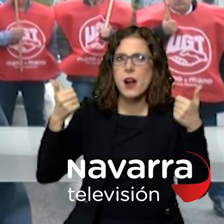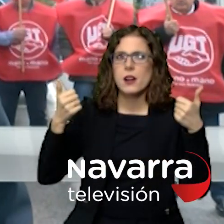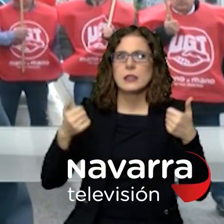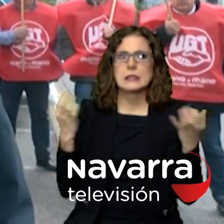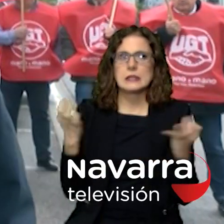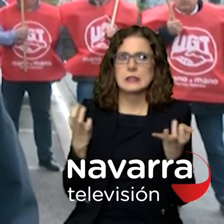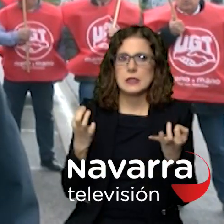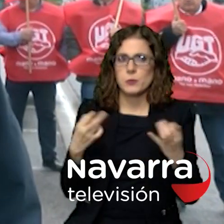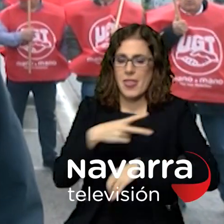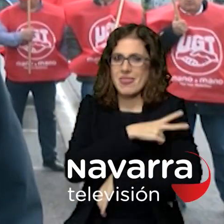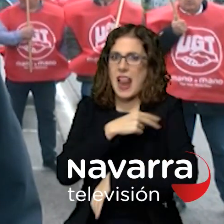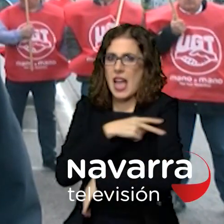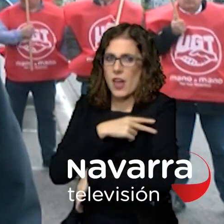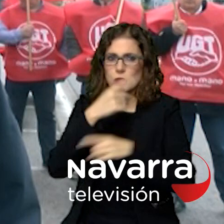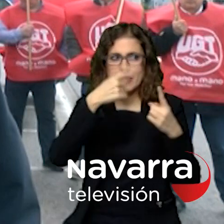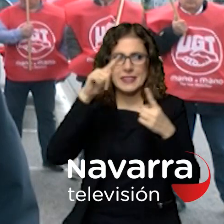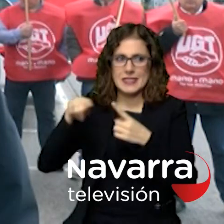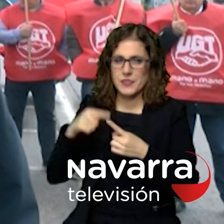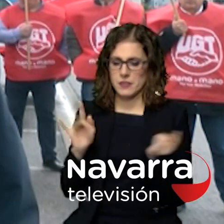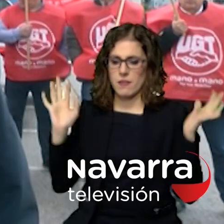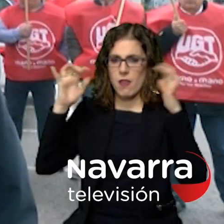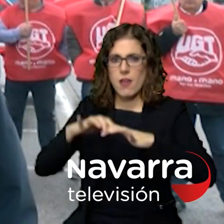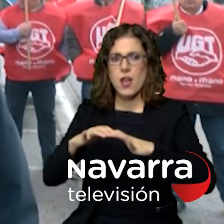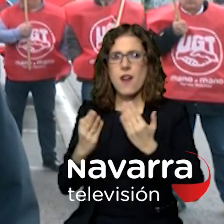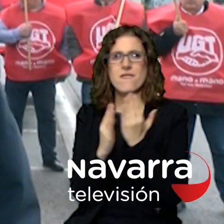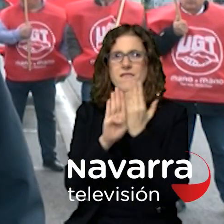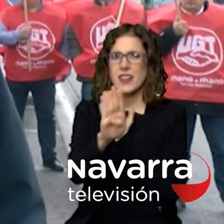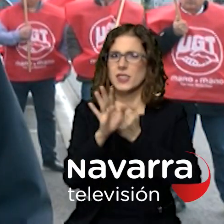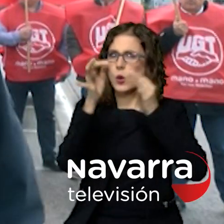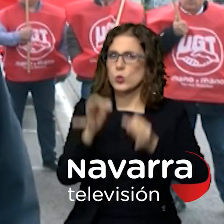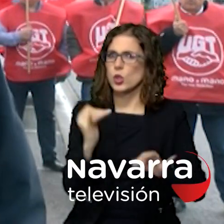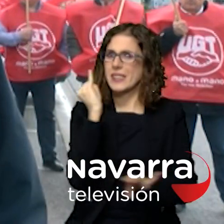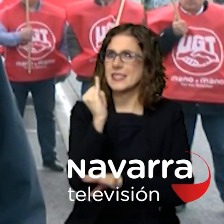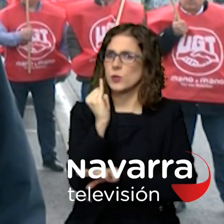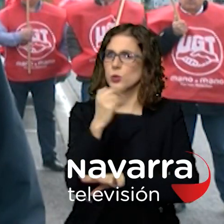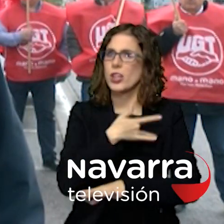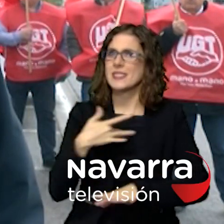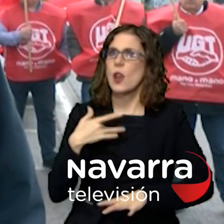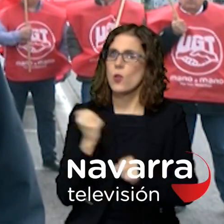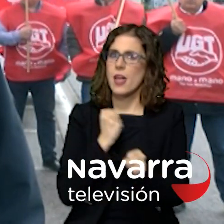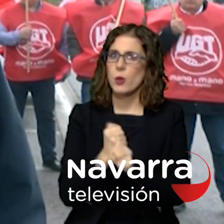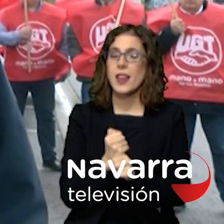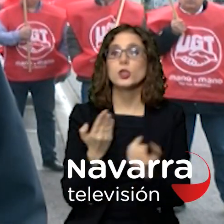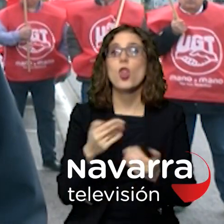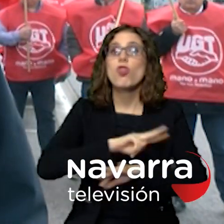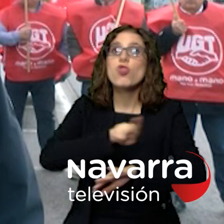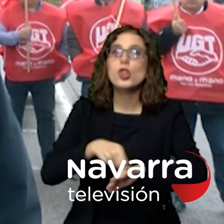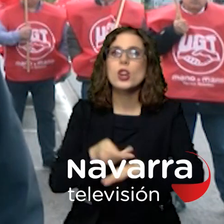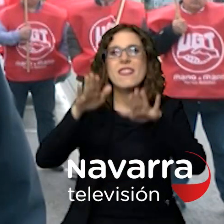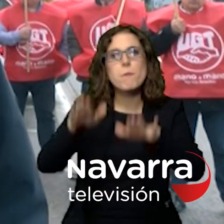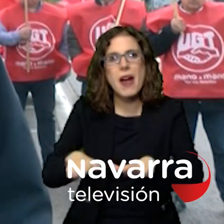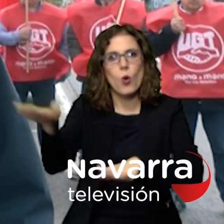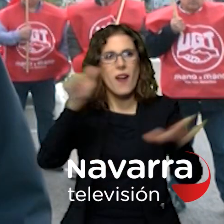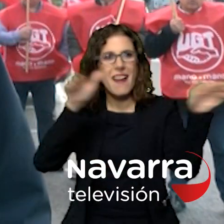concentración de delegados que vamos a hacer enfrente del Instituto de Saúl Laboral. Y lo que hemos dicho ha sido convocar dos horas de paro en el sector para llamar la atención